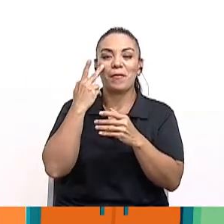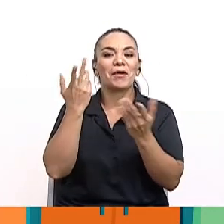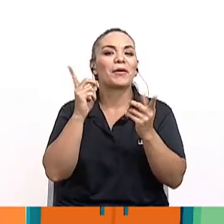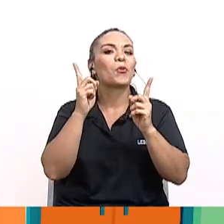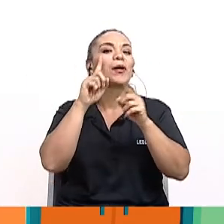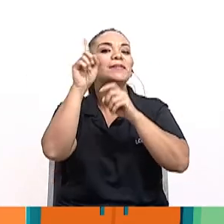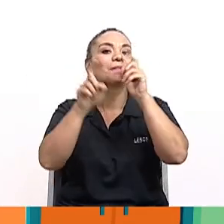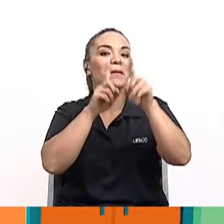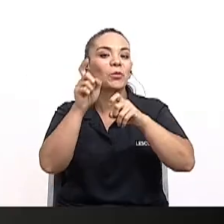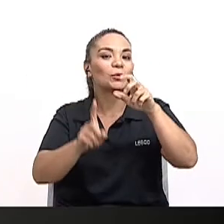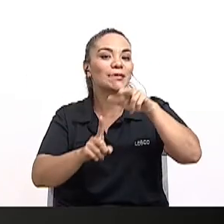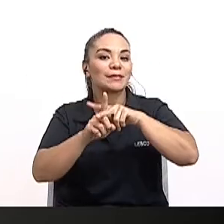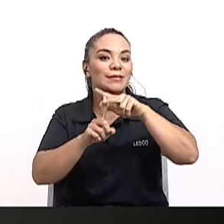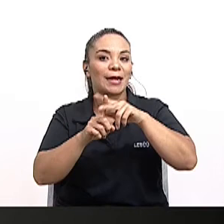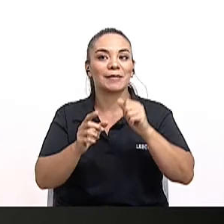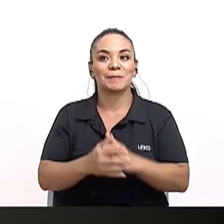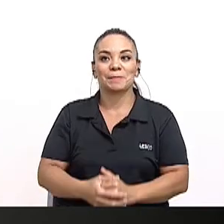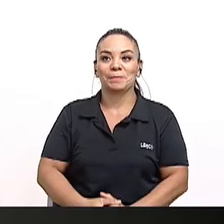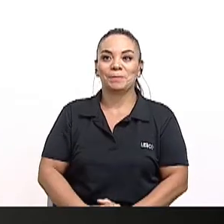nos salen.